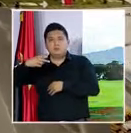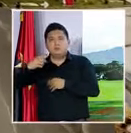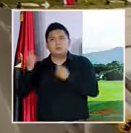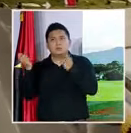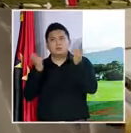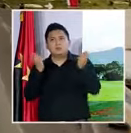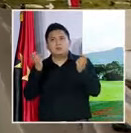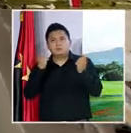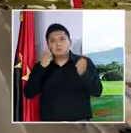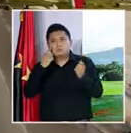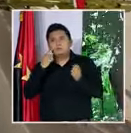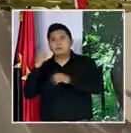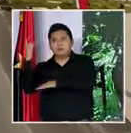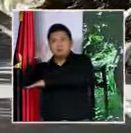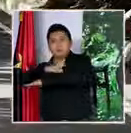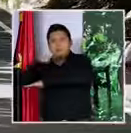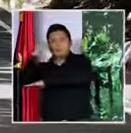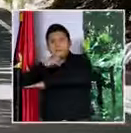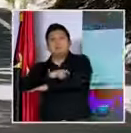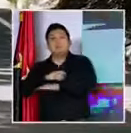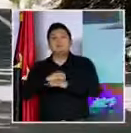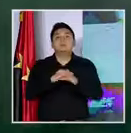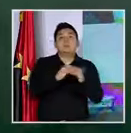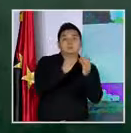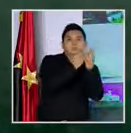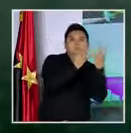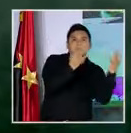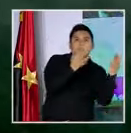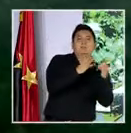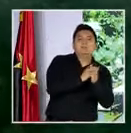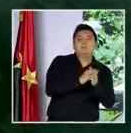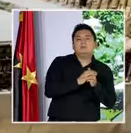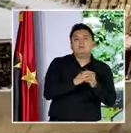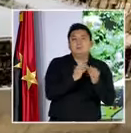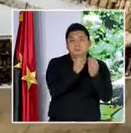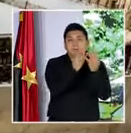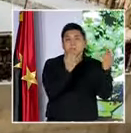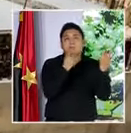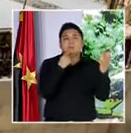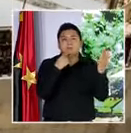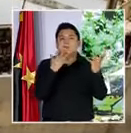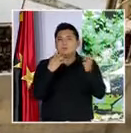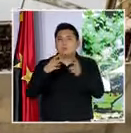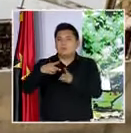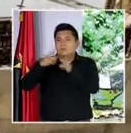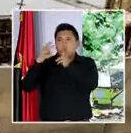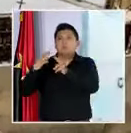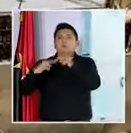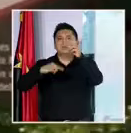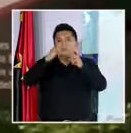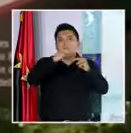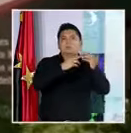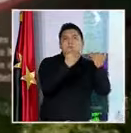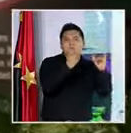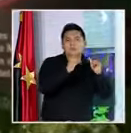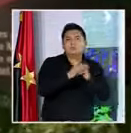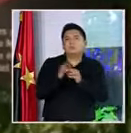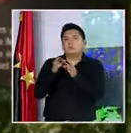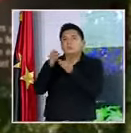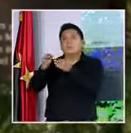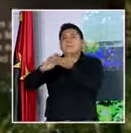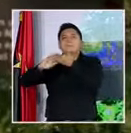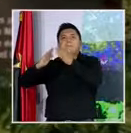corredores estratégicos Astilleros Tibú, Cornejo Salazar y Chinacota Toledo. Se construyeron 4 puentes en el anillo vial de La